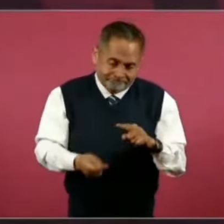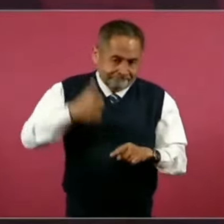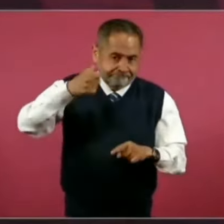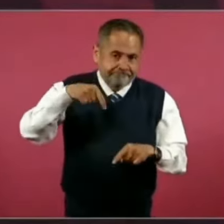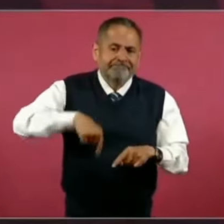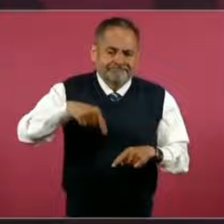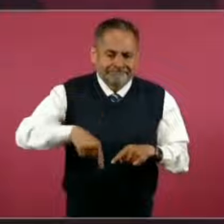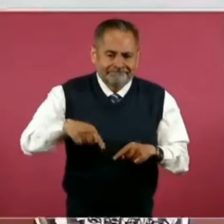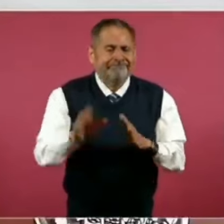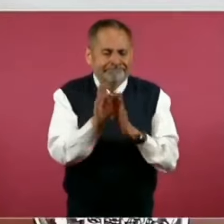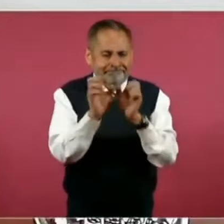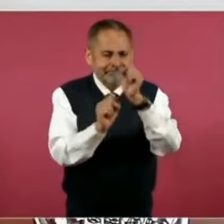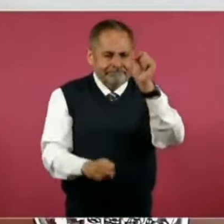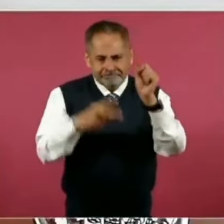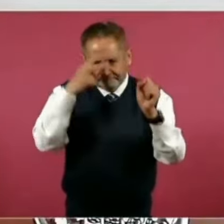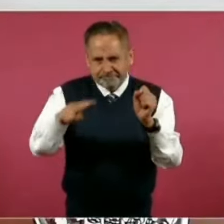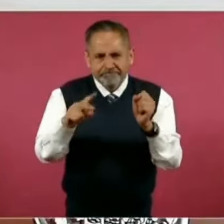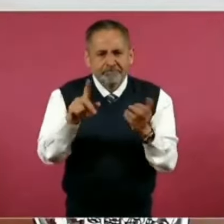de 1917,